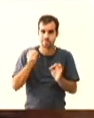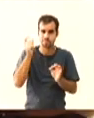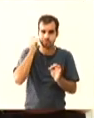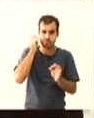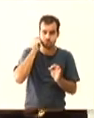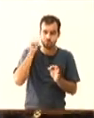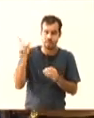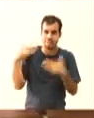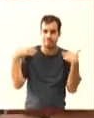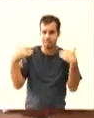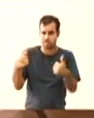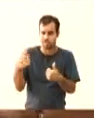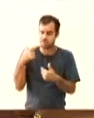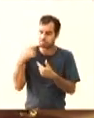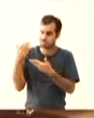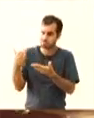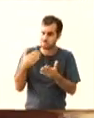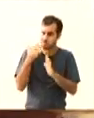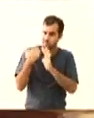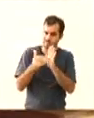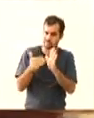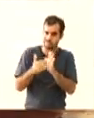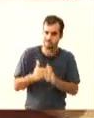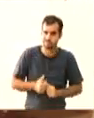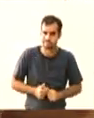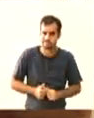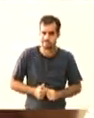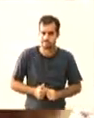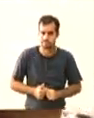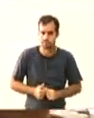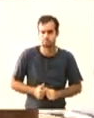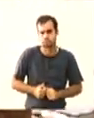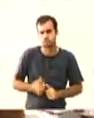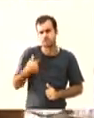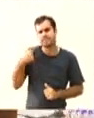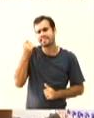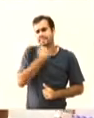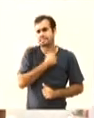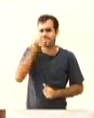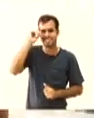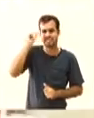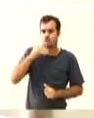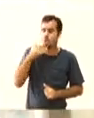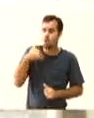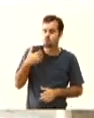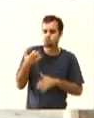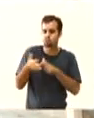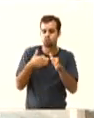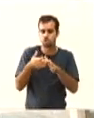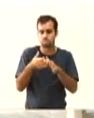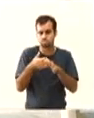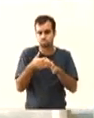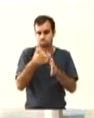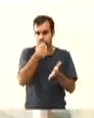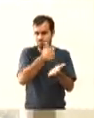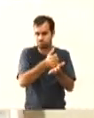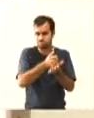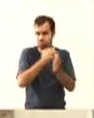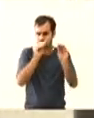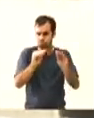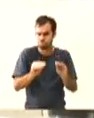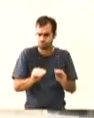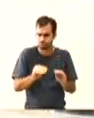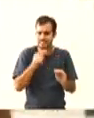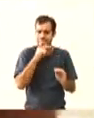tardes, bienvenida a Jóvenes por la Vida. Buenas tardes. Milady, nos interesaba conocer un poco acerca del funcionamiento del Banco de Sangre. ¿Desde cuándo